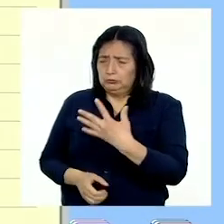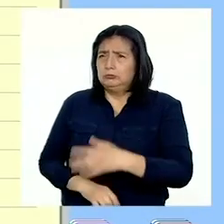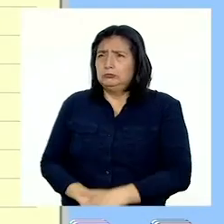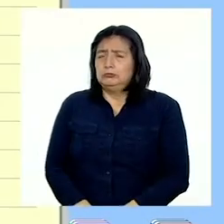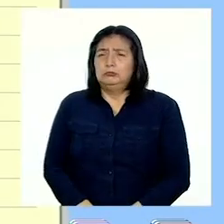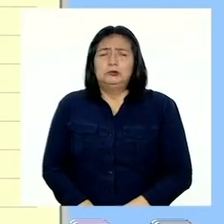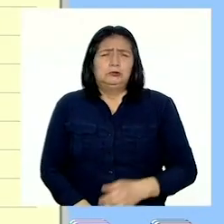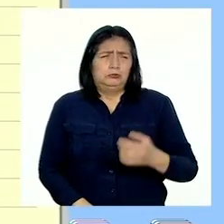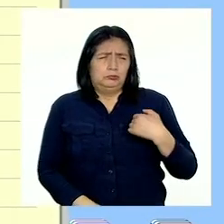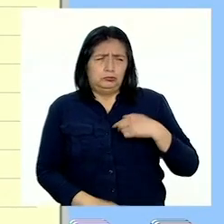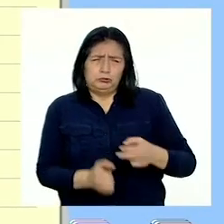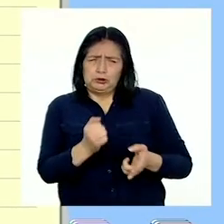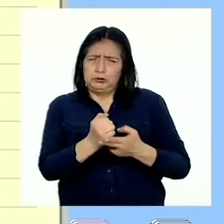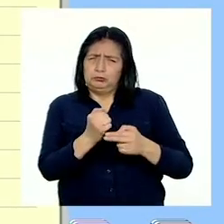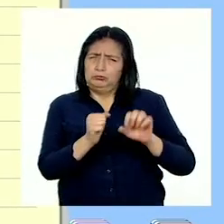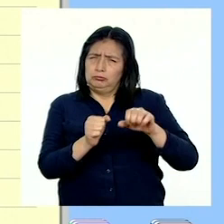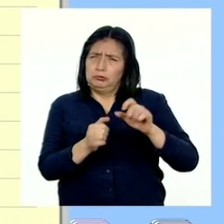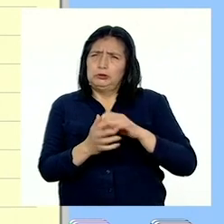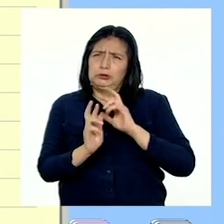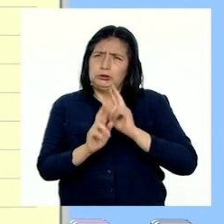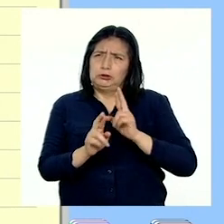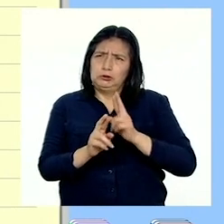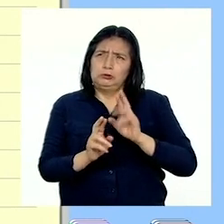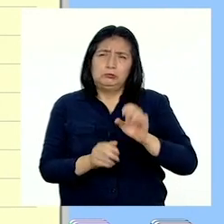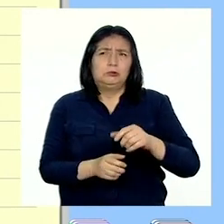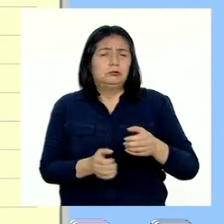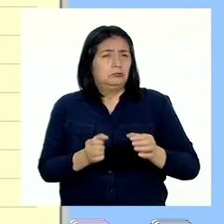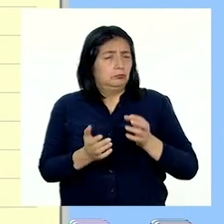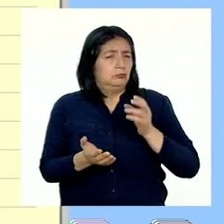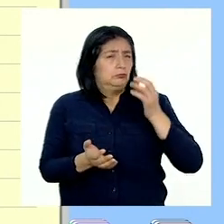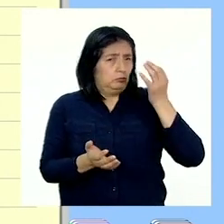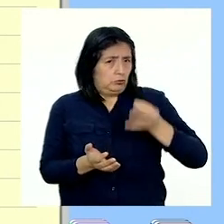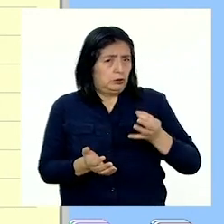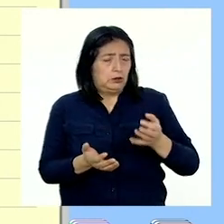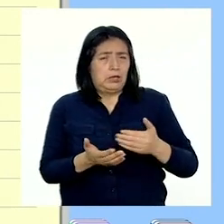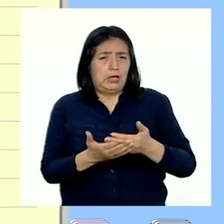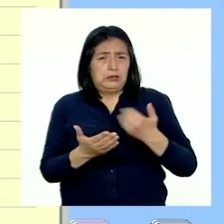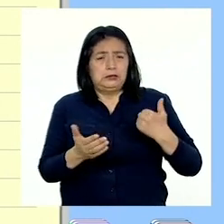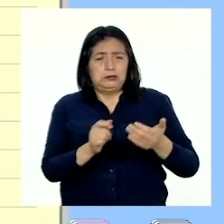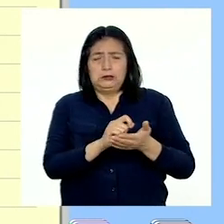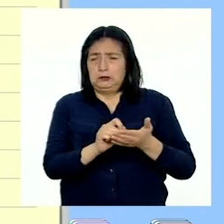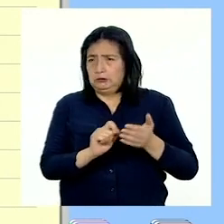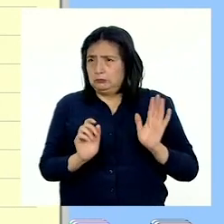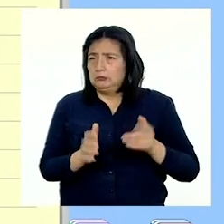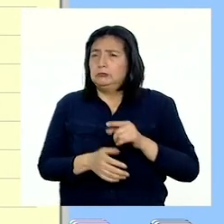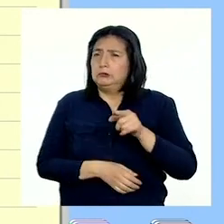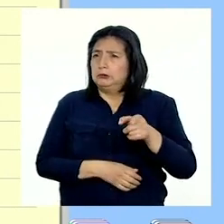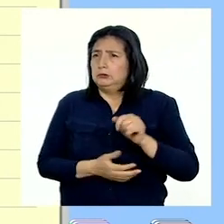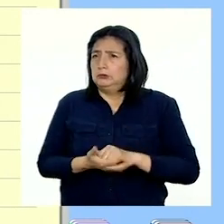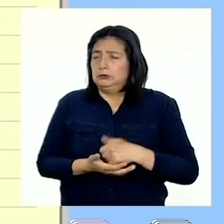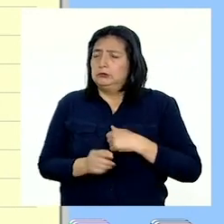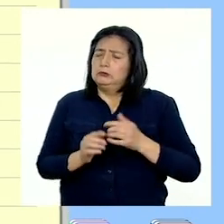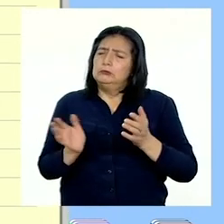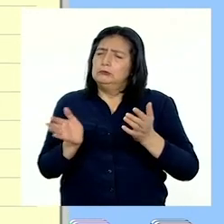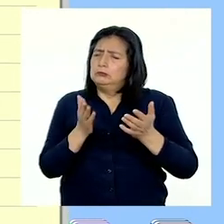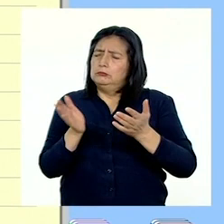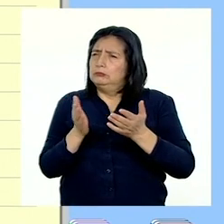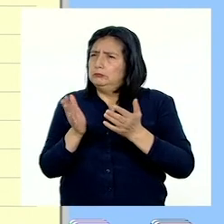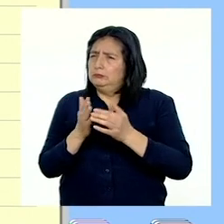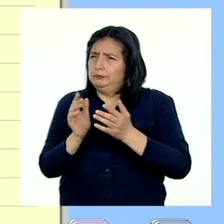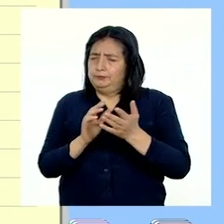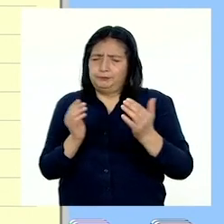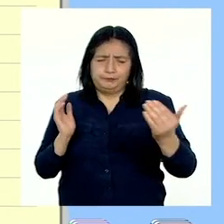dinos. Debemos asegurarnos de que las respuestas sean correctas antes de escribirlas. Para eso hay que revisarlas